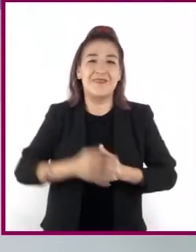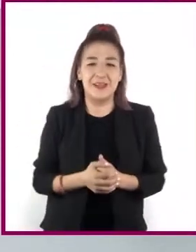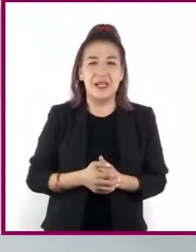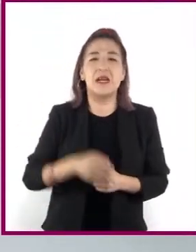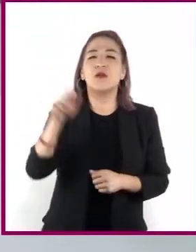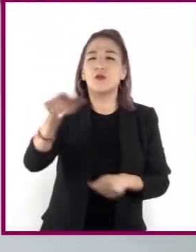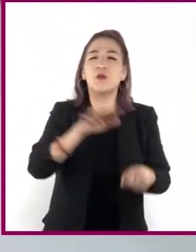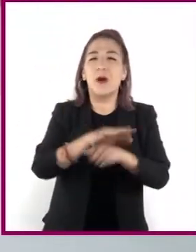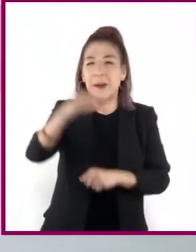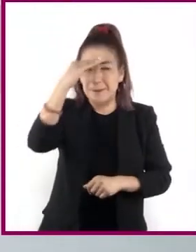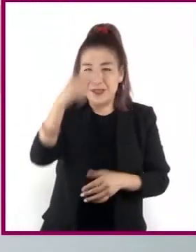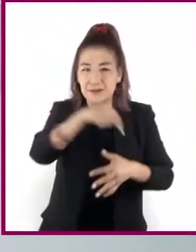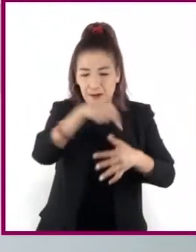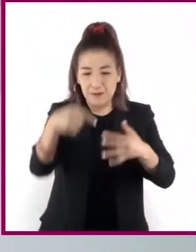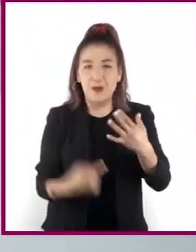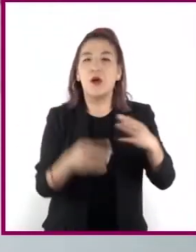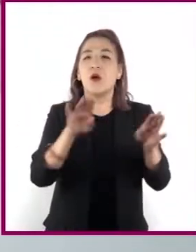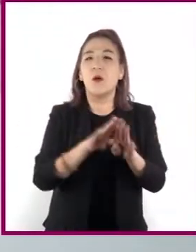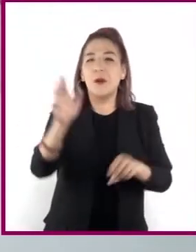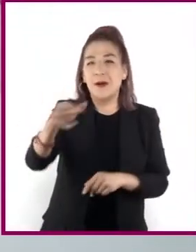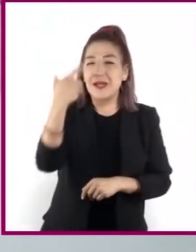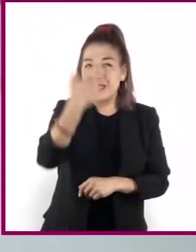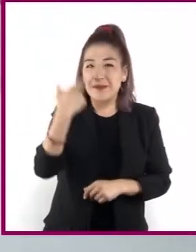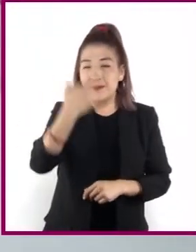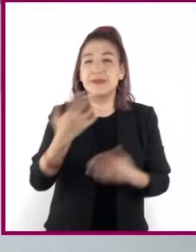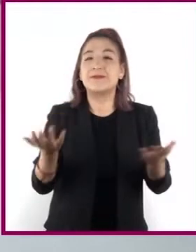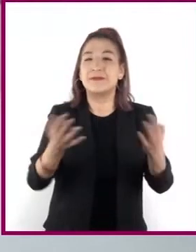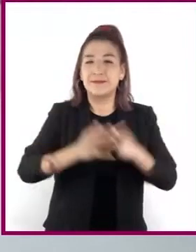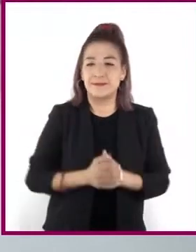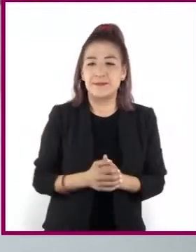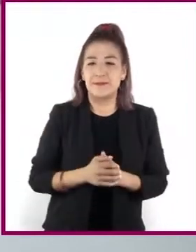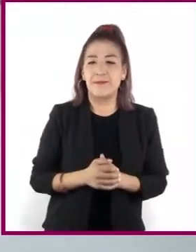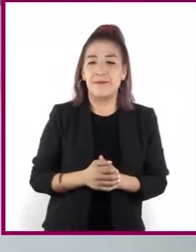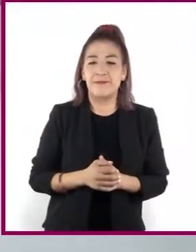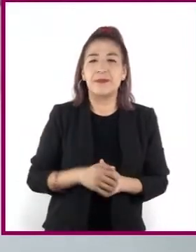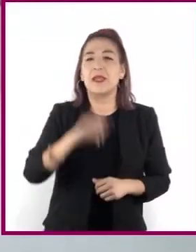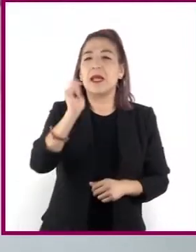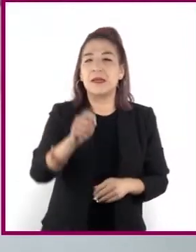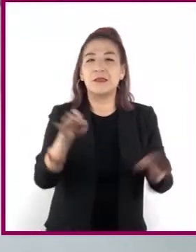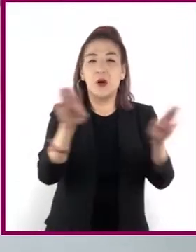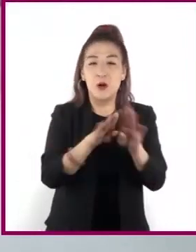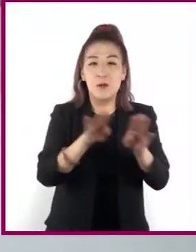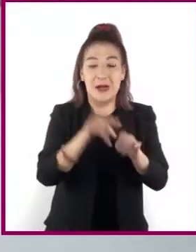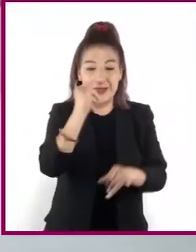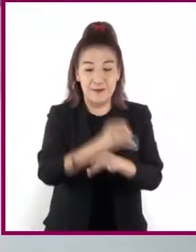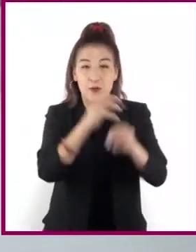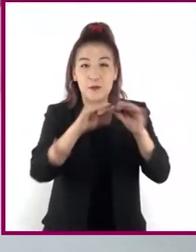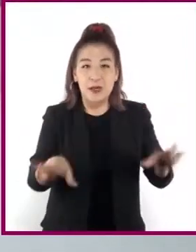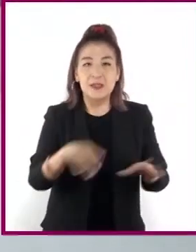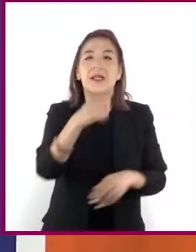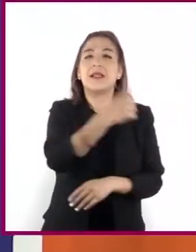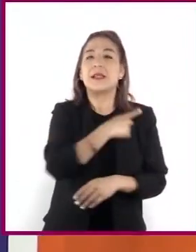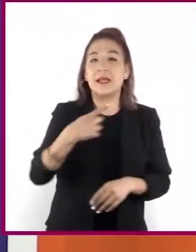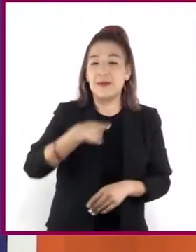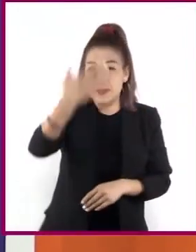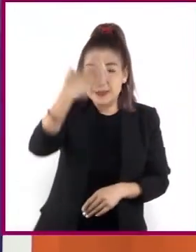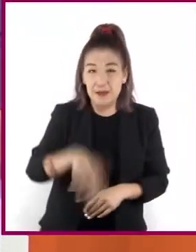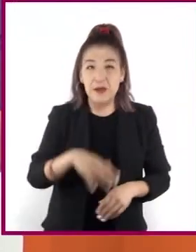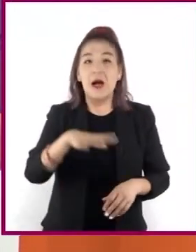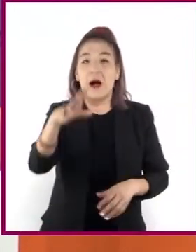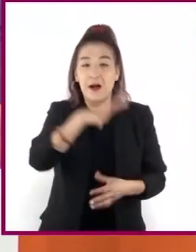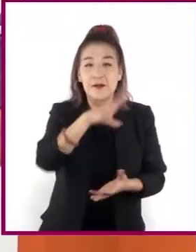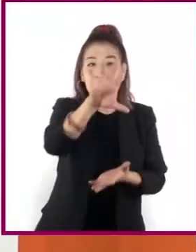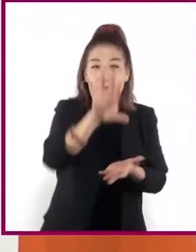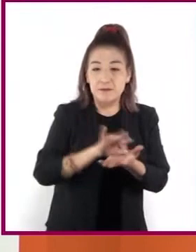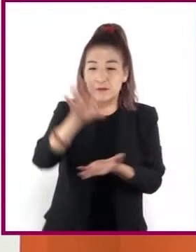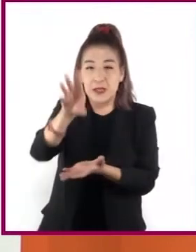podríamos considerar en la autoevaluación? Si ya nos estamos refiriendo al contenido, sería saber si se recopilaron